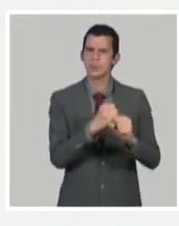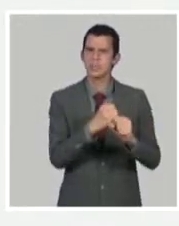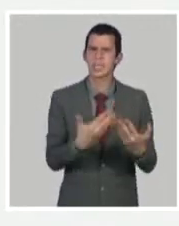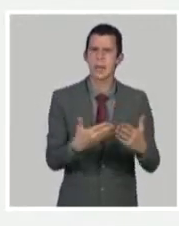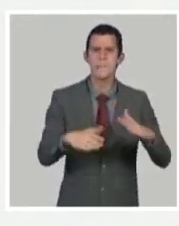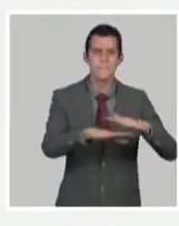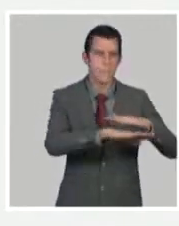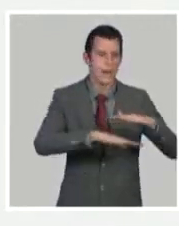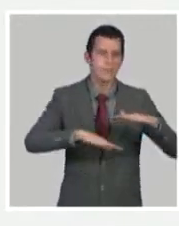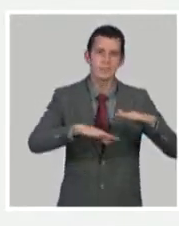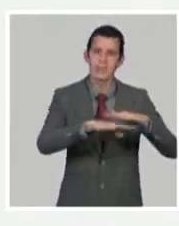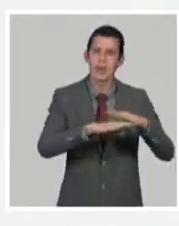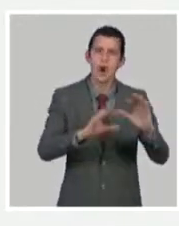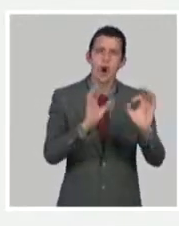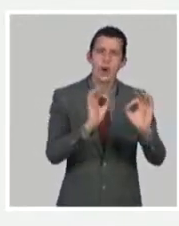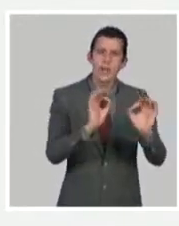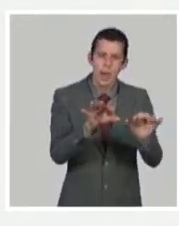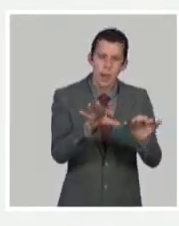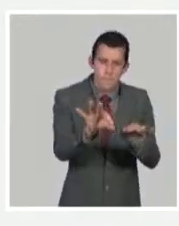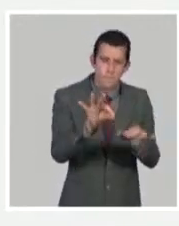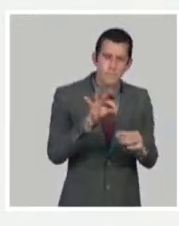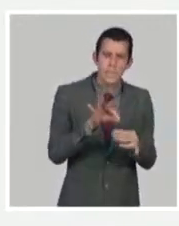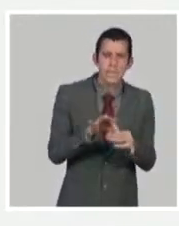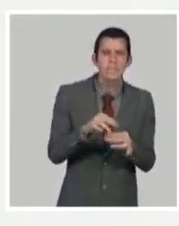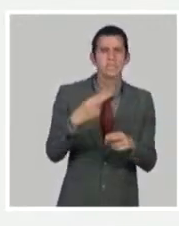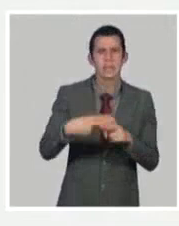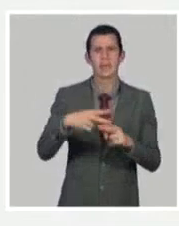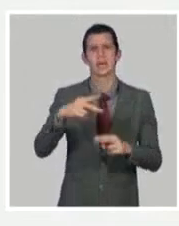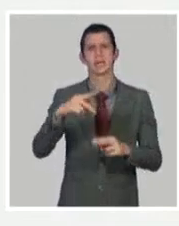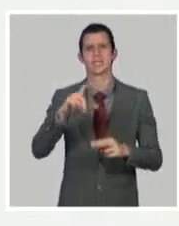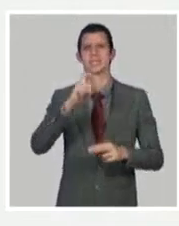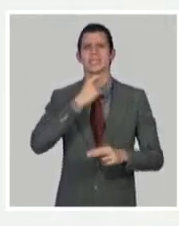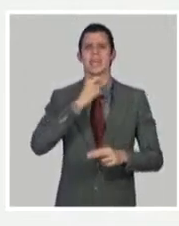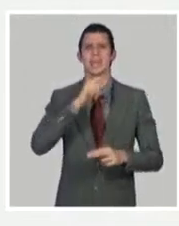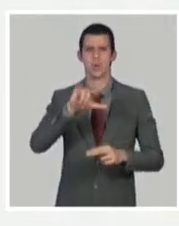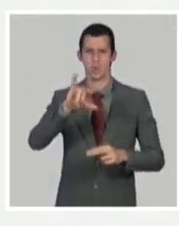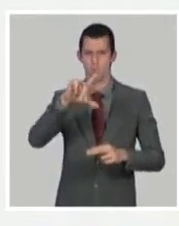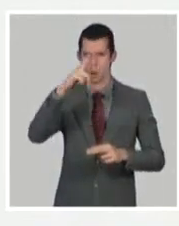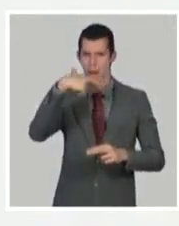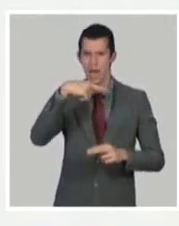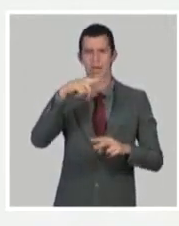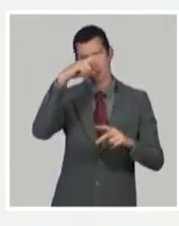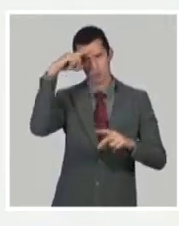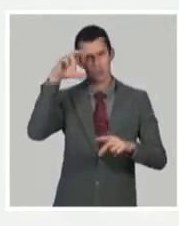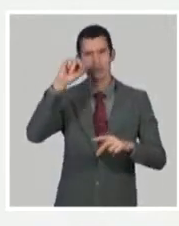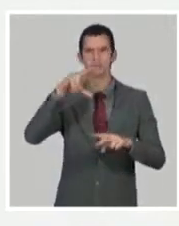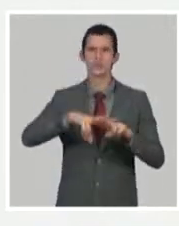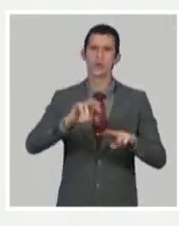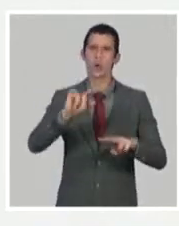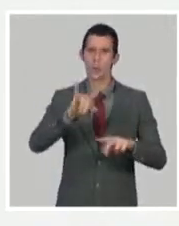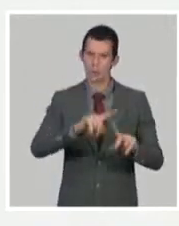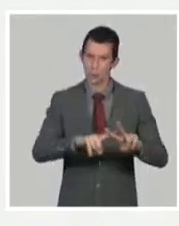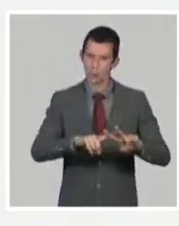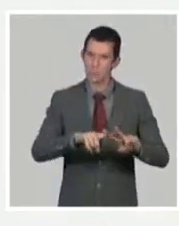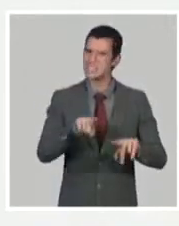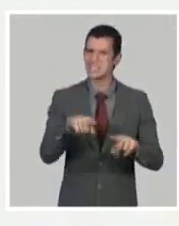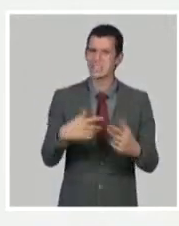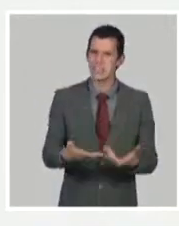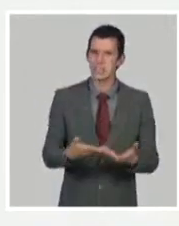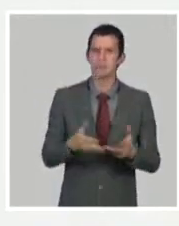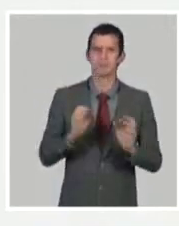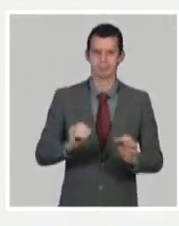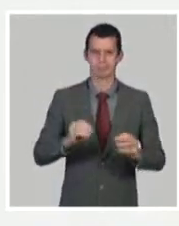y eso es importante, el mismo antígeno que es la proteína RBD. Las escalas productivas que hay en el